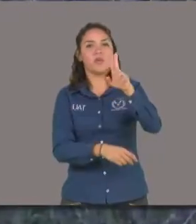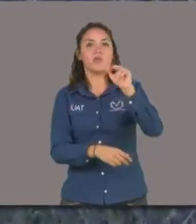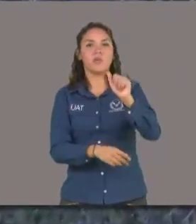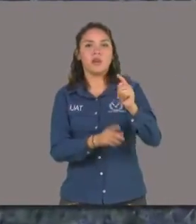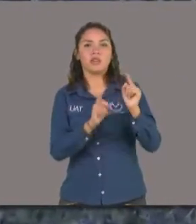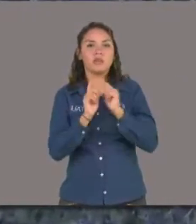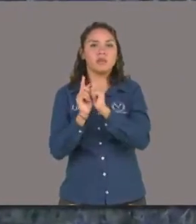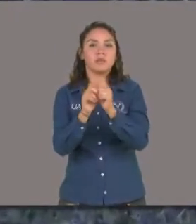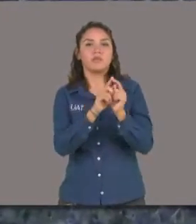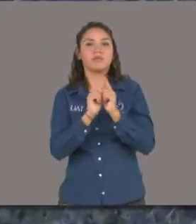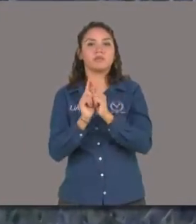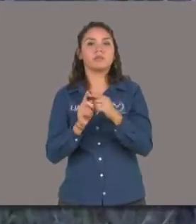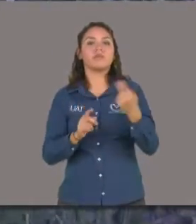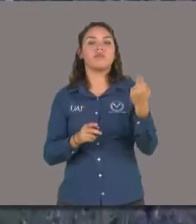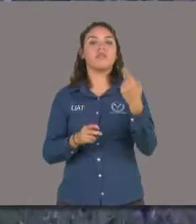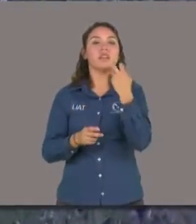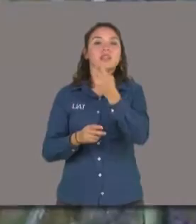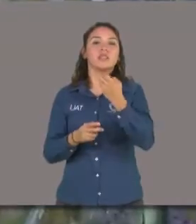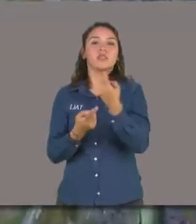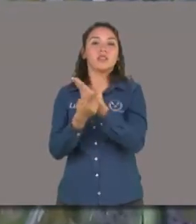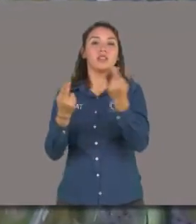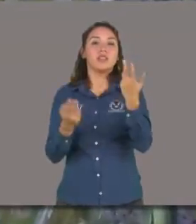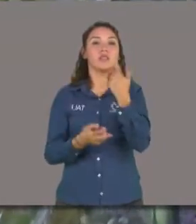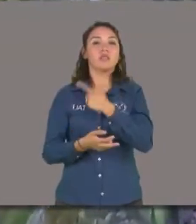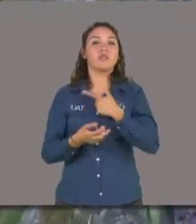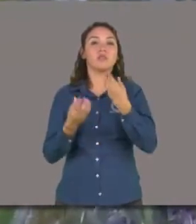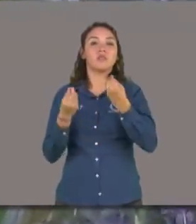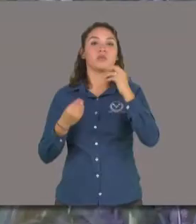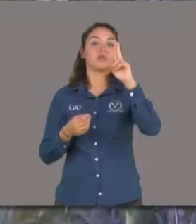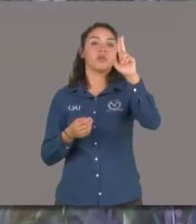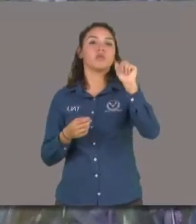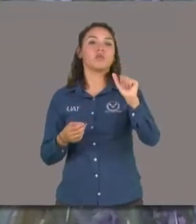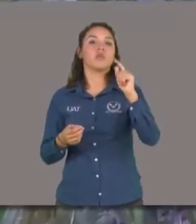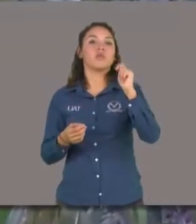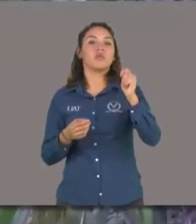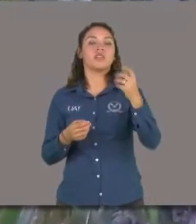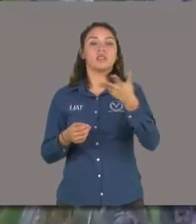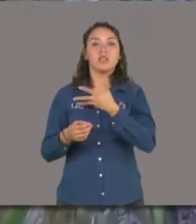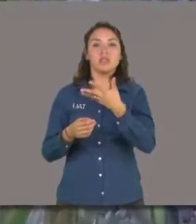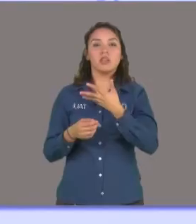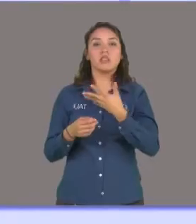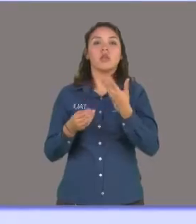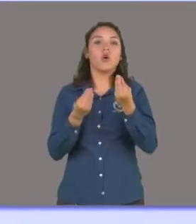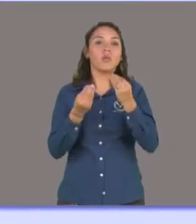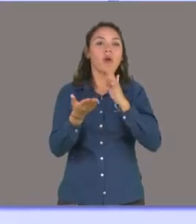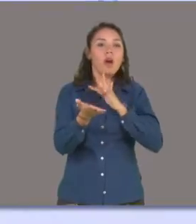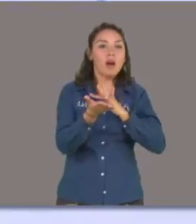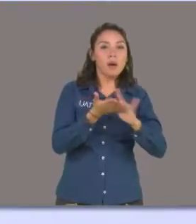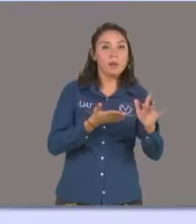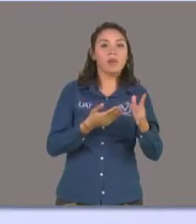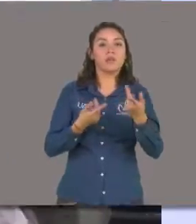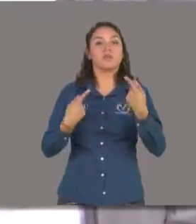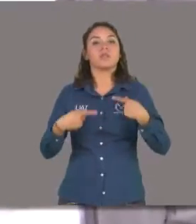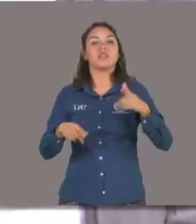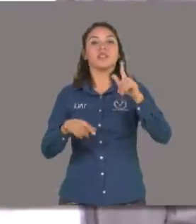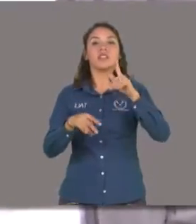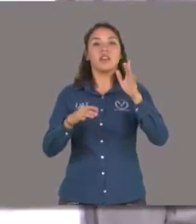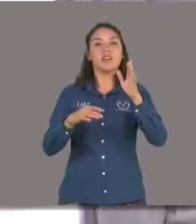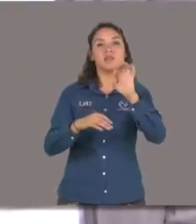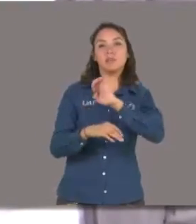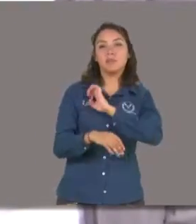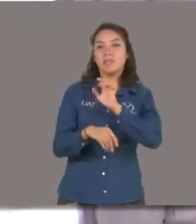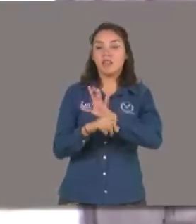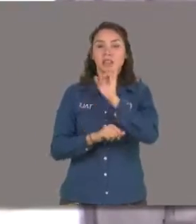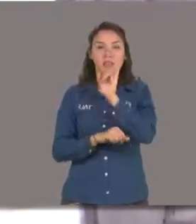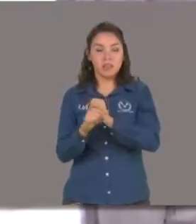trabajará en dos etapas y visitarán varias regiones del estado siempre acompañados de los investigadores de la UAD. Él gusta